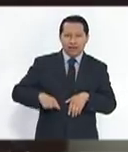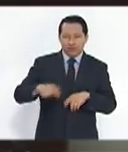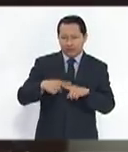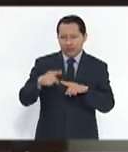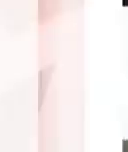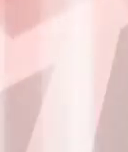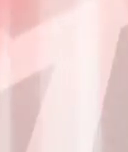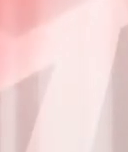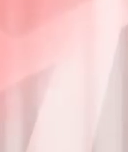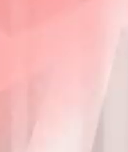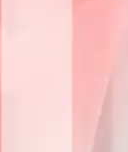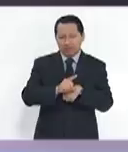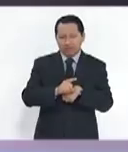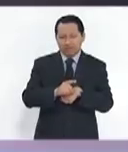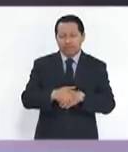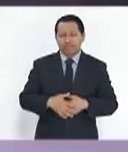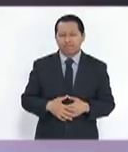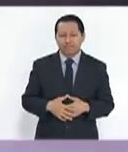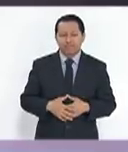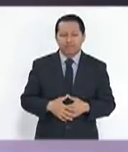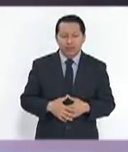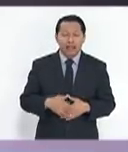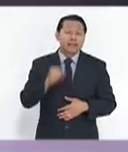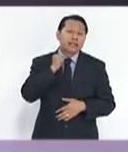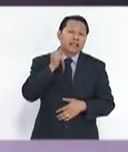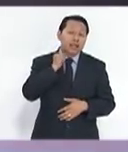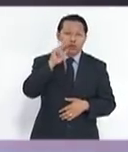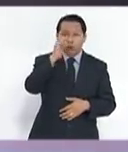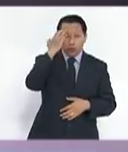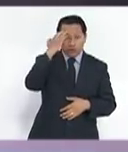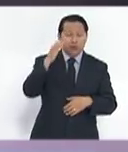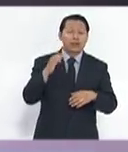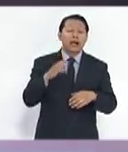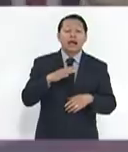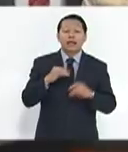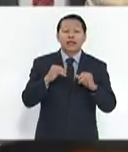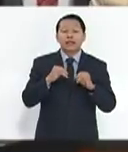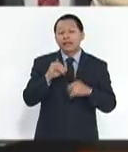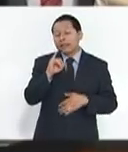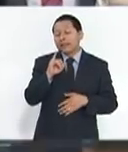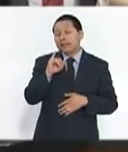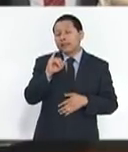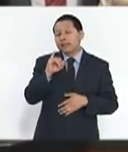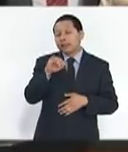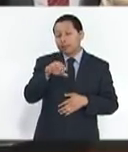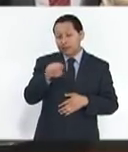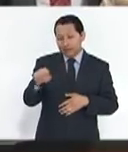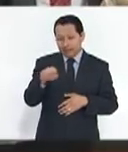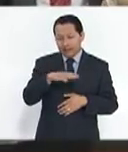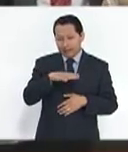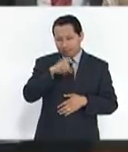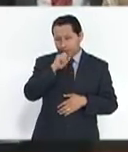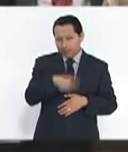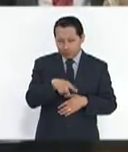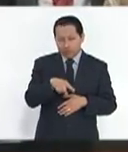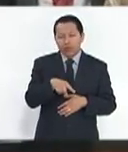próximos días. El Senado reconoció al Instituto Mexicano del Seguro Social por sus 75